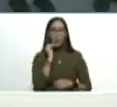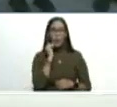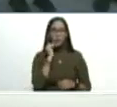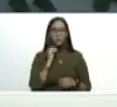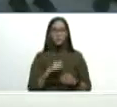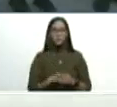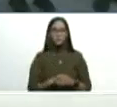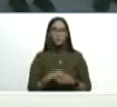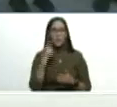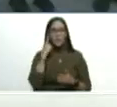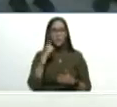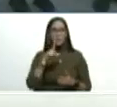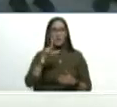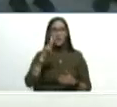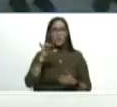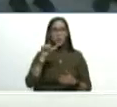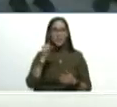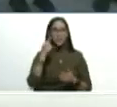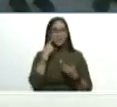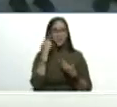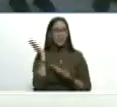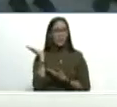está Luis José Marcano, de aquí lo veo,